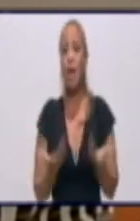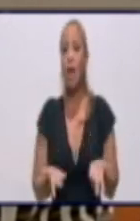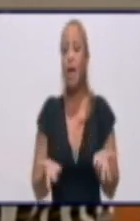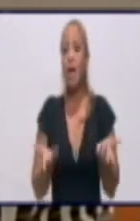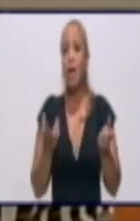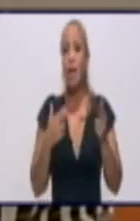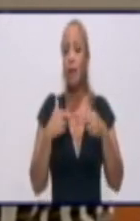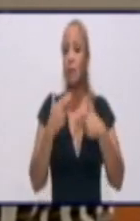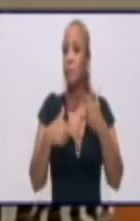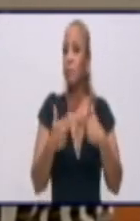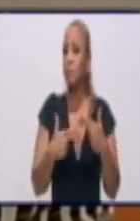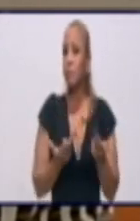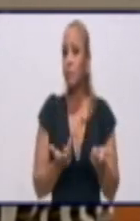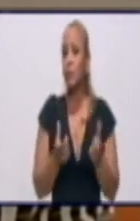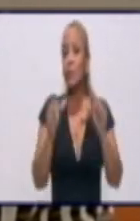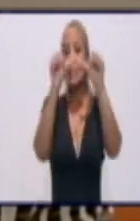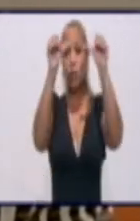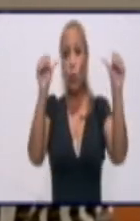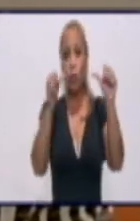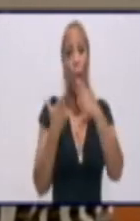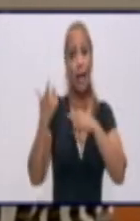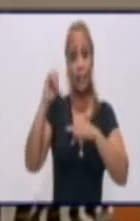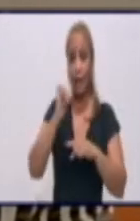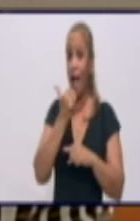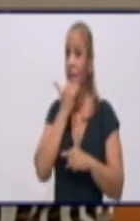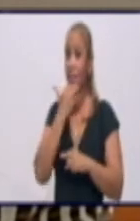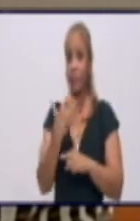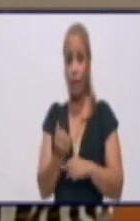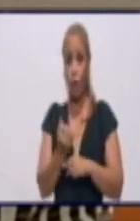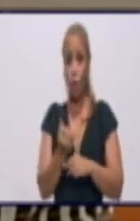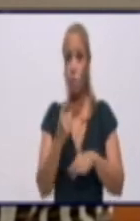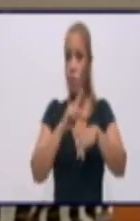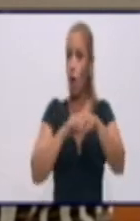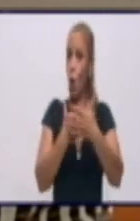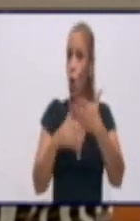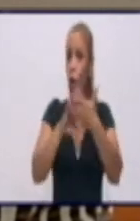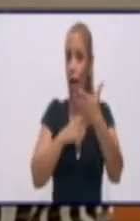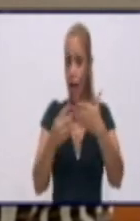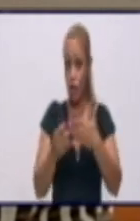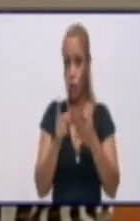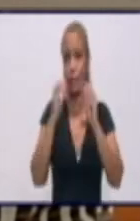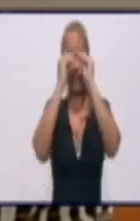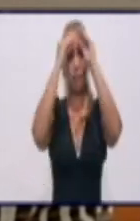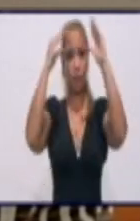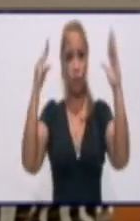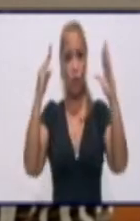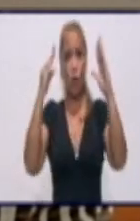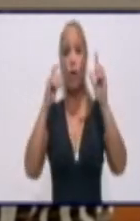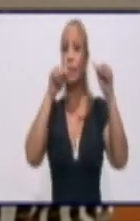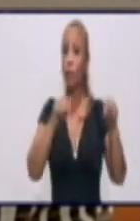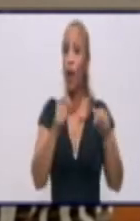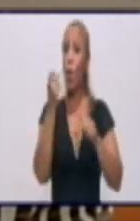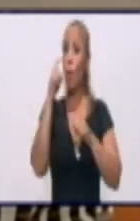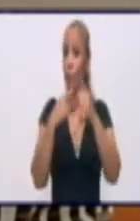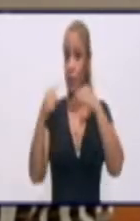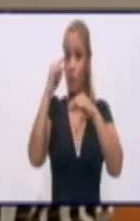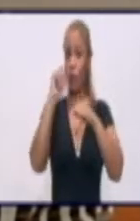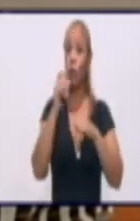de los circuitos que ayer no se afectaron, que estaban previstos en el horario de la madrugada, que fueran los primeros que se afectaran a partir de hoy.